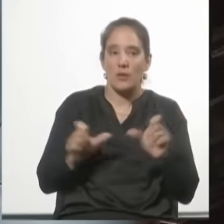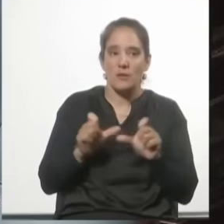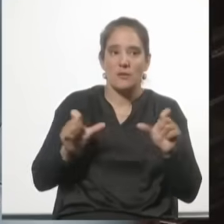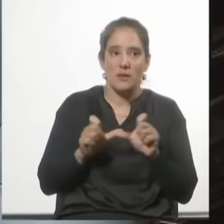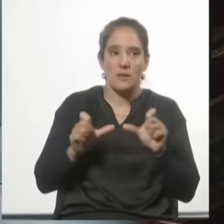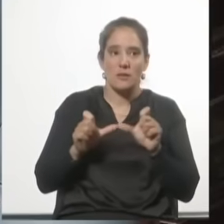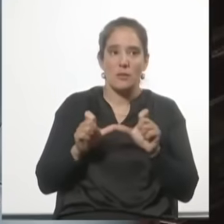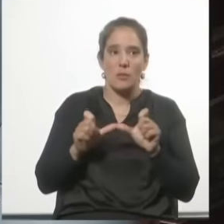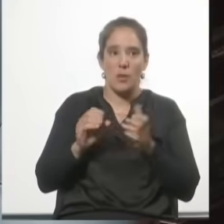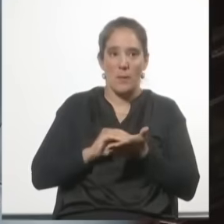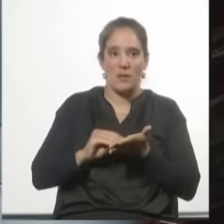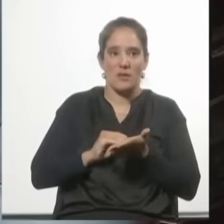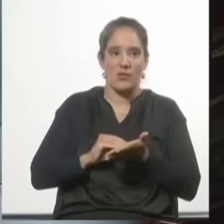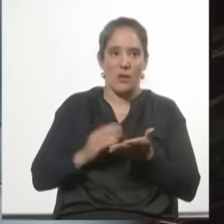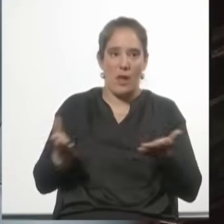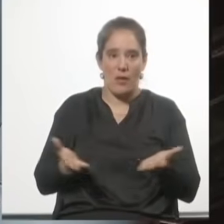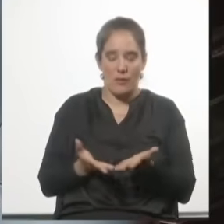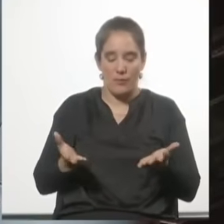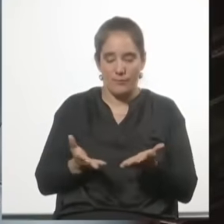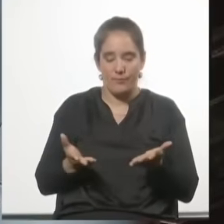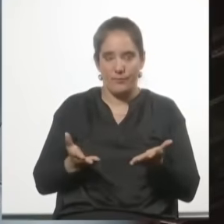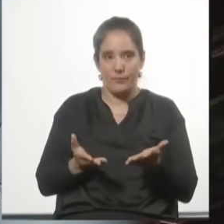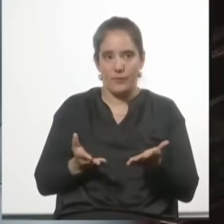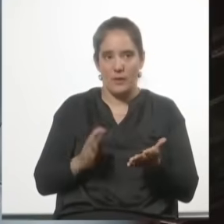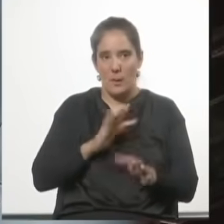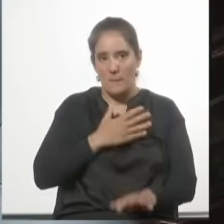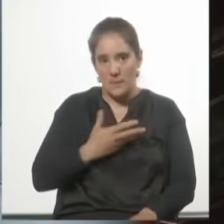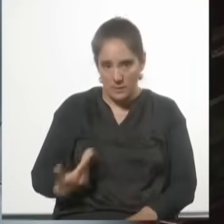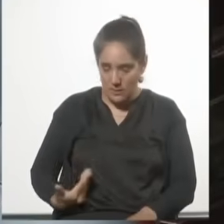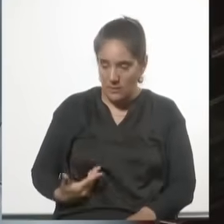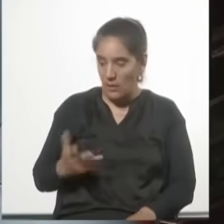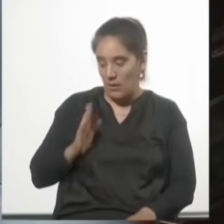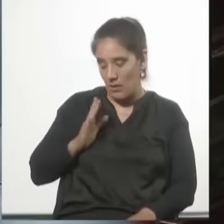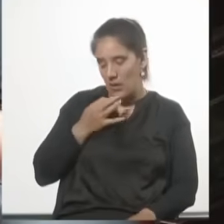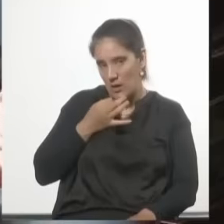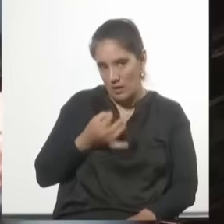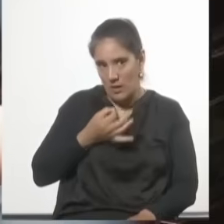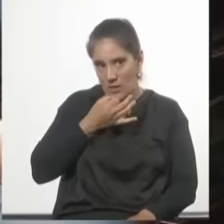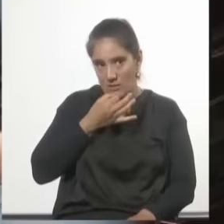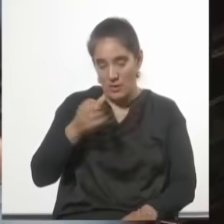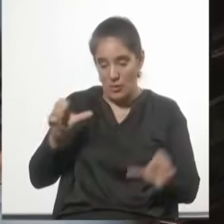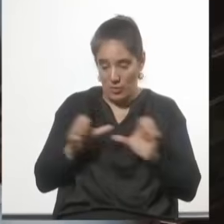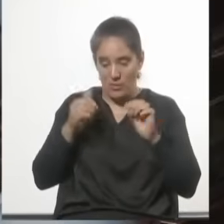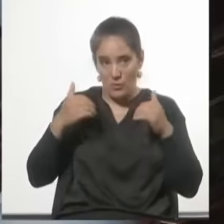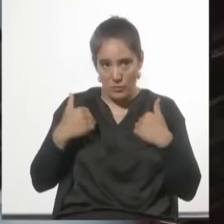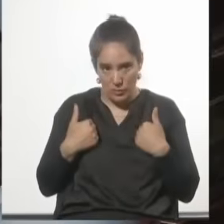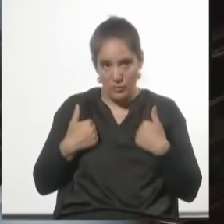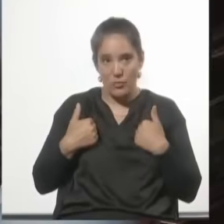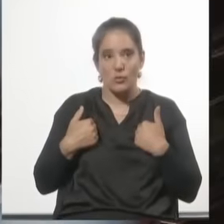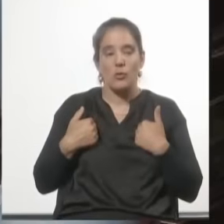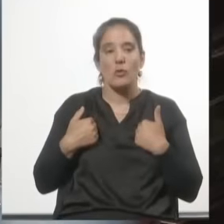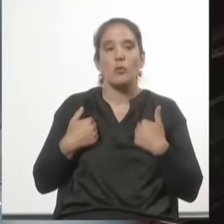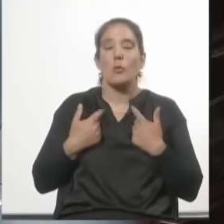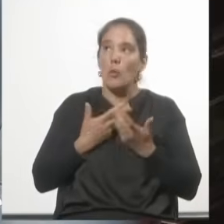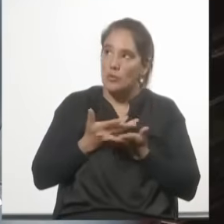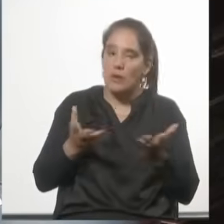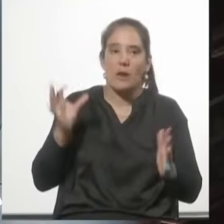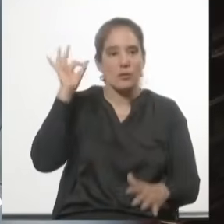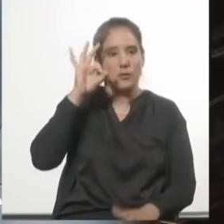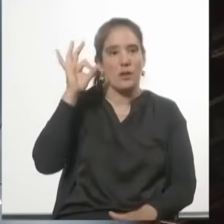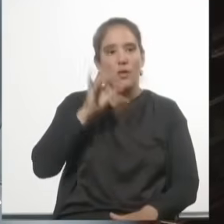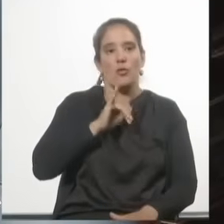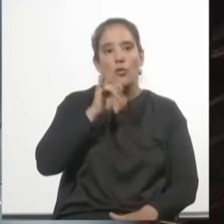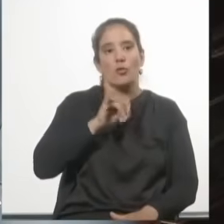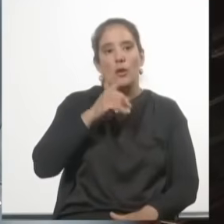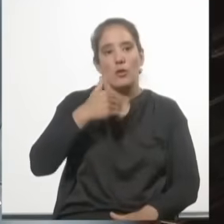por la presente administración. ¿Tá? Corresponde, señora Presidenta, a fin de rendir cuenta de lo actuado ante este Senado, efectuar una exposición